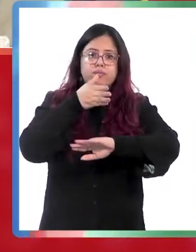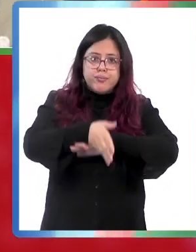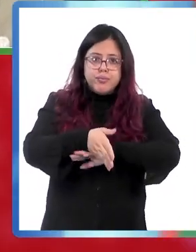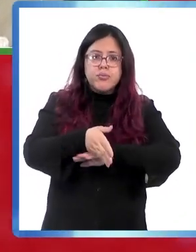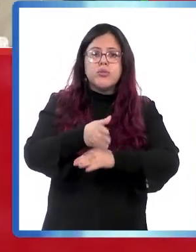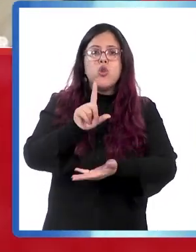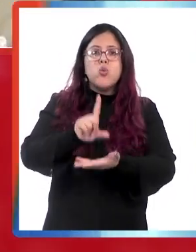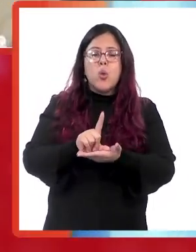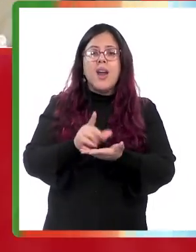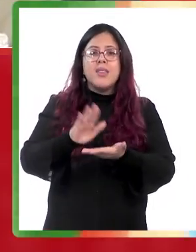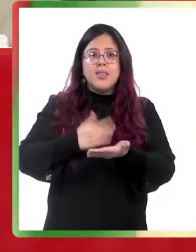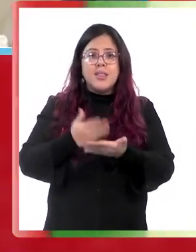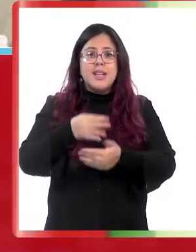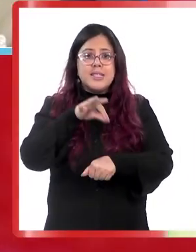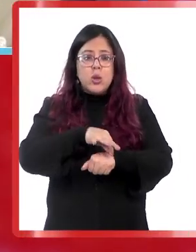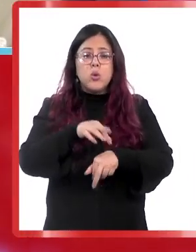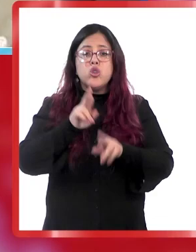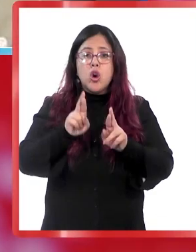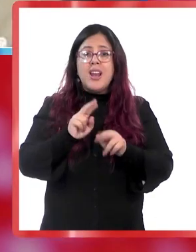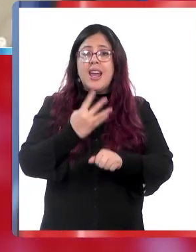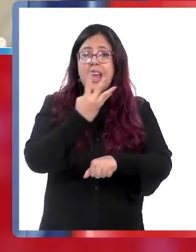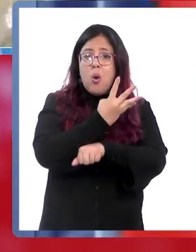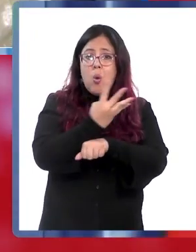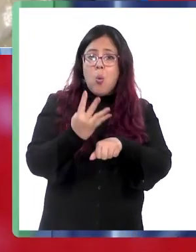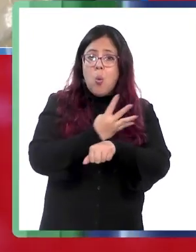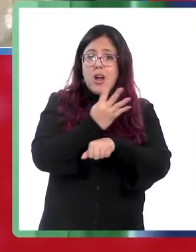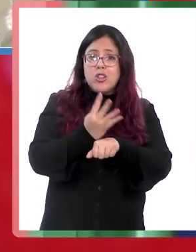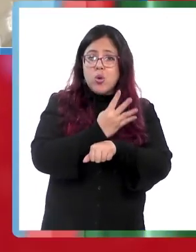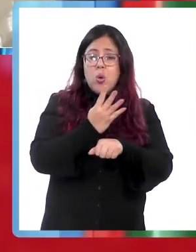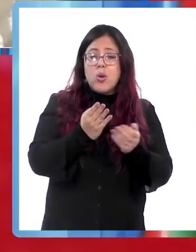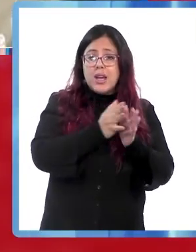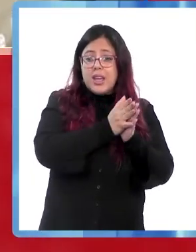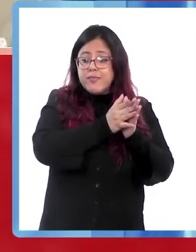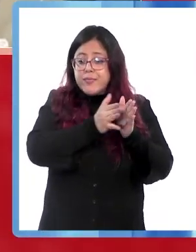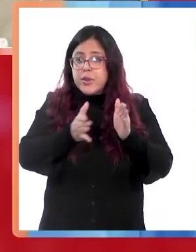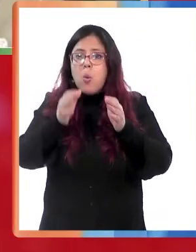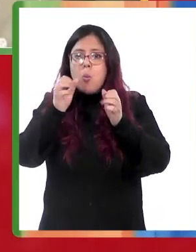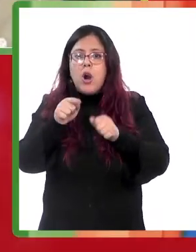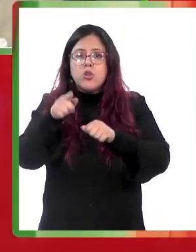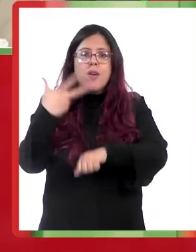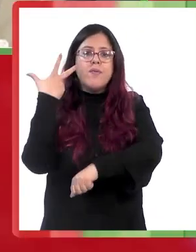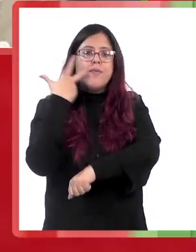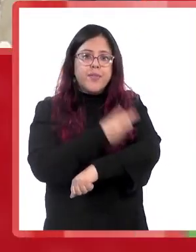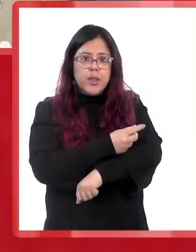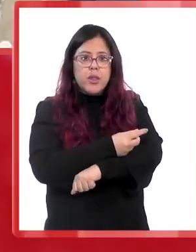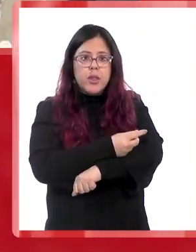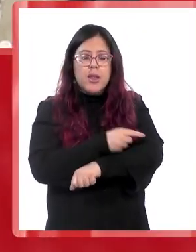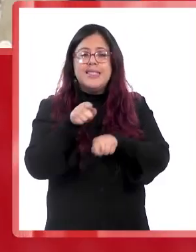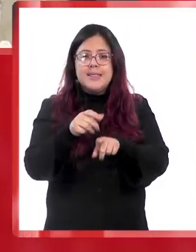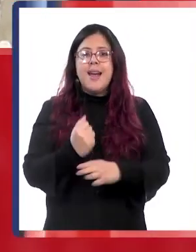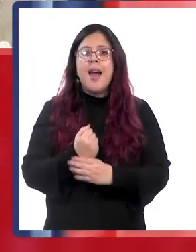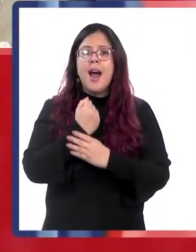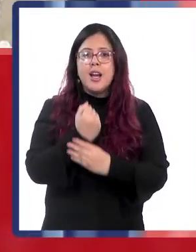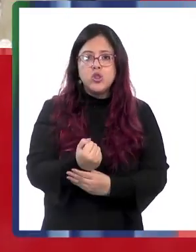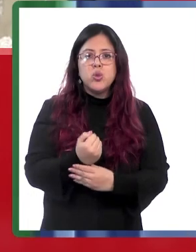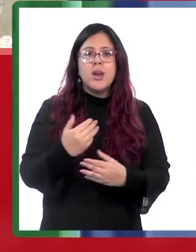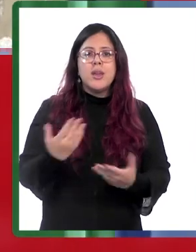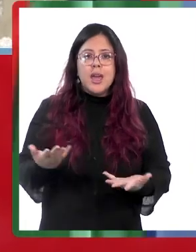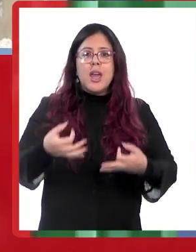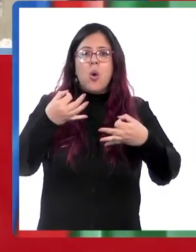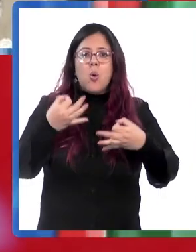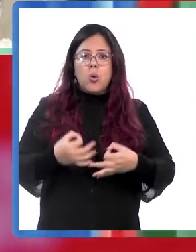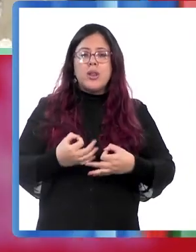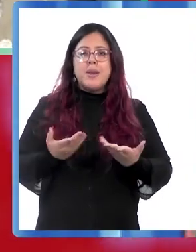vas a un servicio de salud y ojalá dentro de las primeras 4 horas de la exposición te puedes vacunar como posexposición, y eso ayudaría